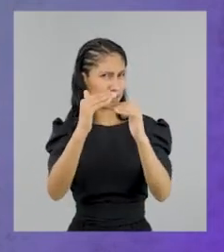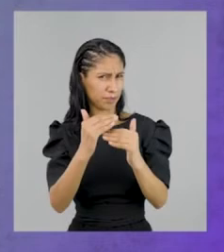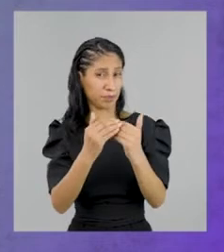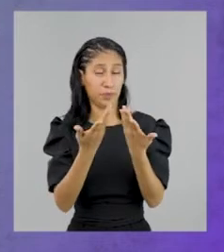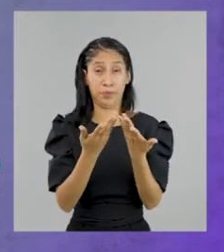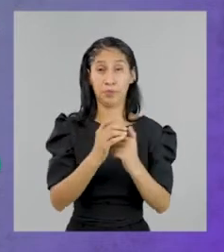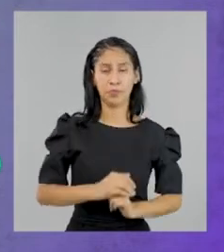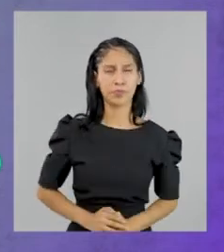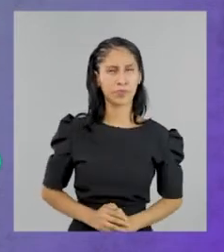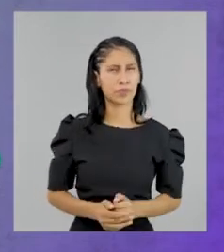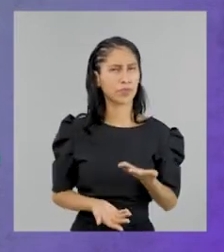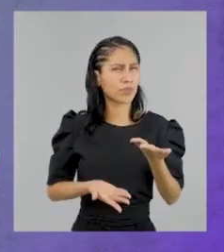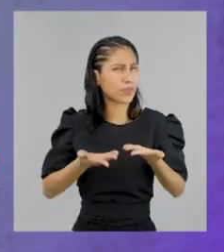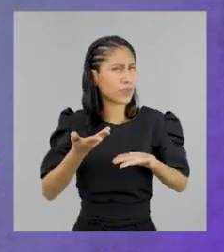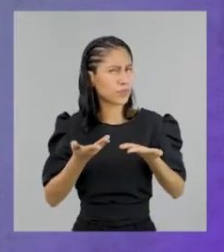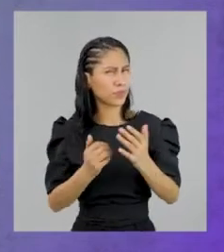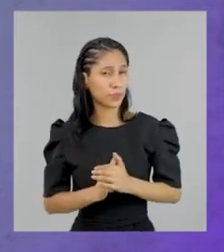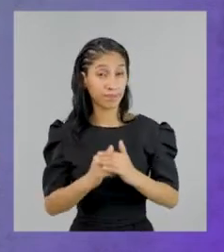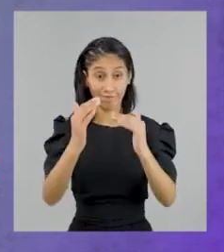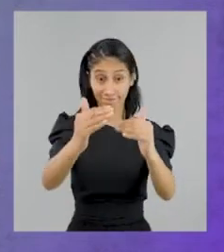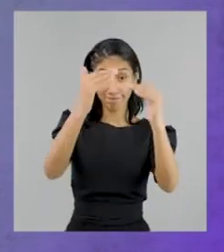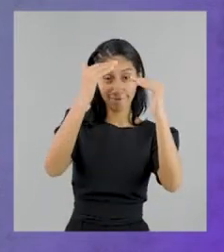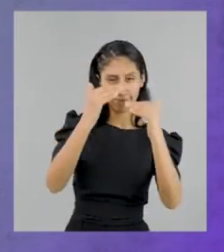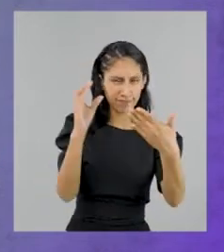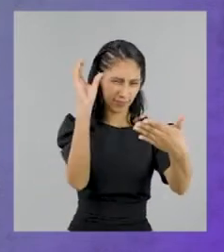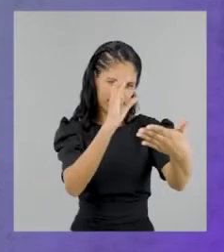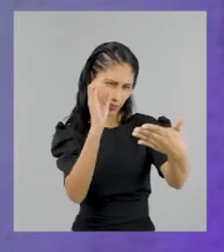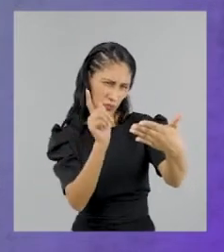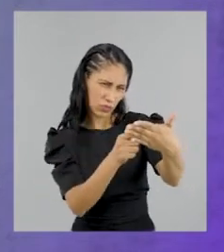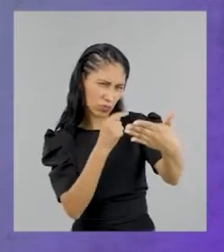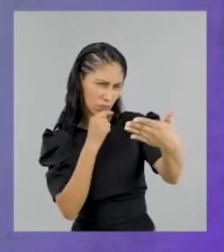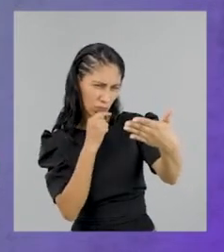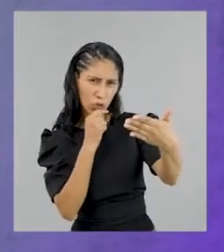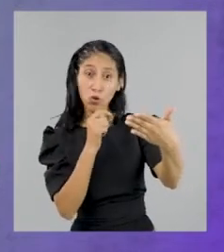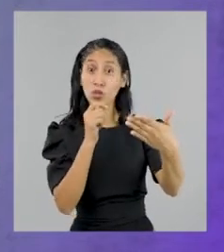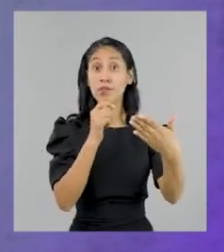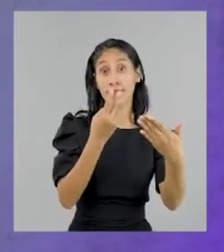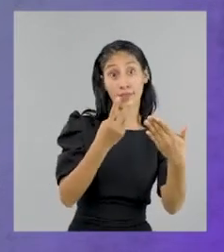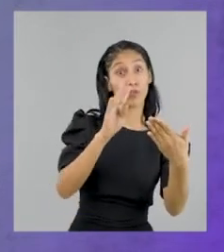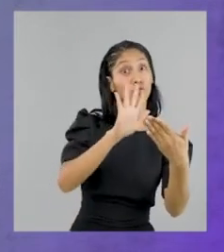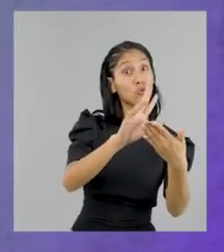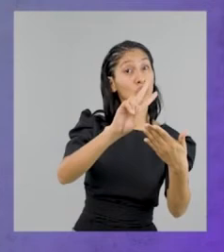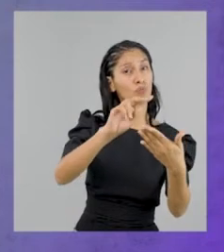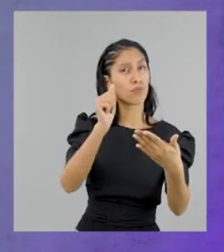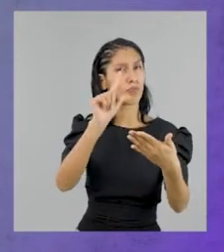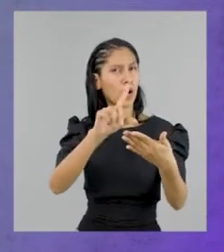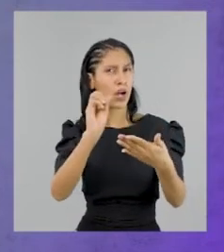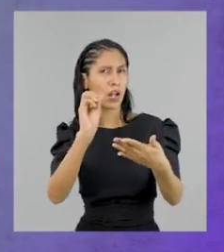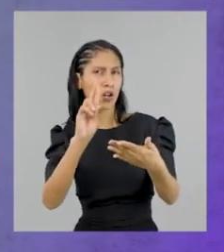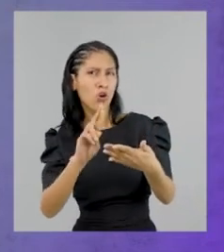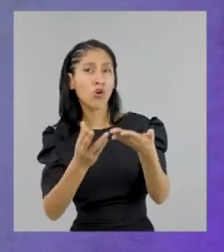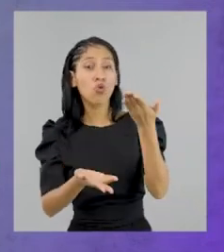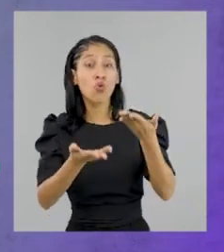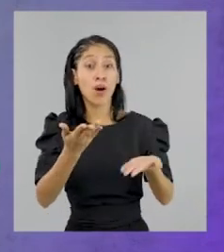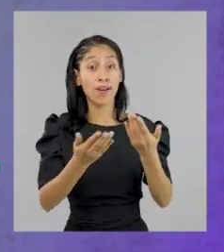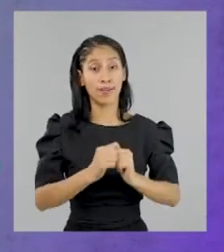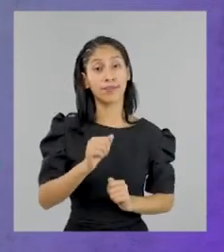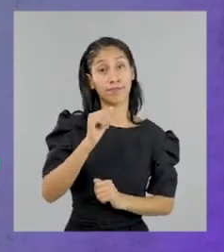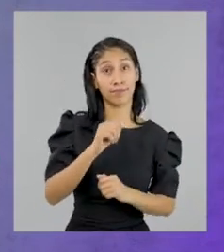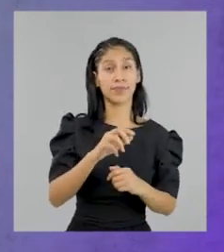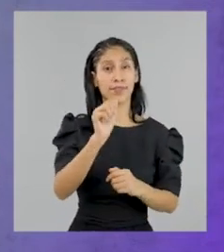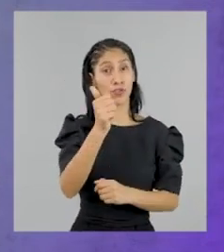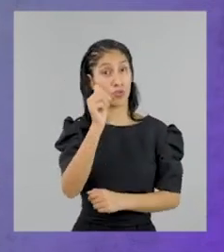0,82986 100 milésima. Se busca en la calculadora el valor y se sabe que el ángulo